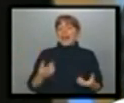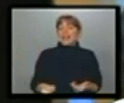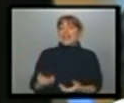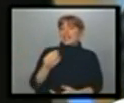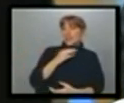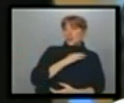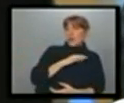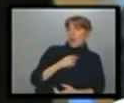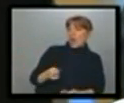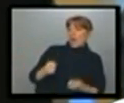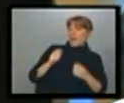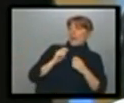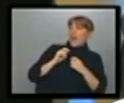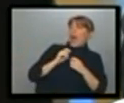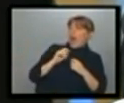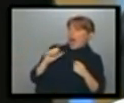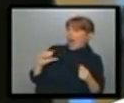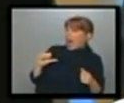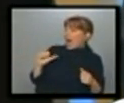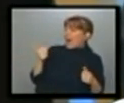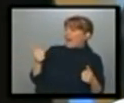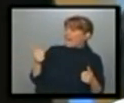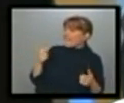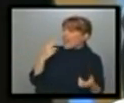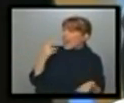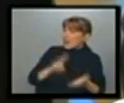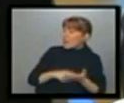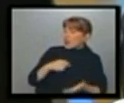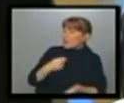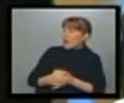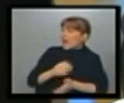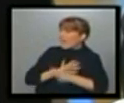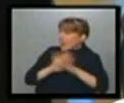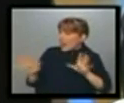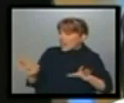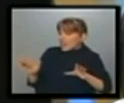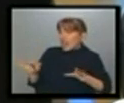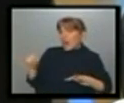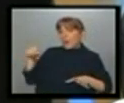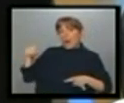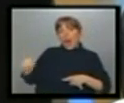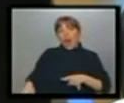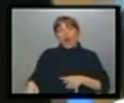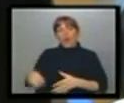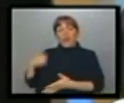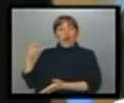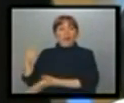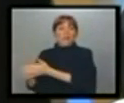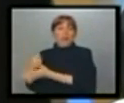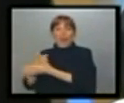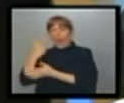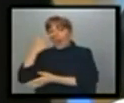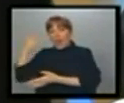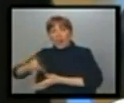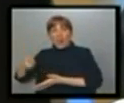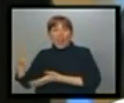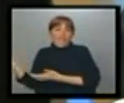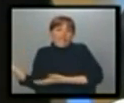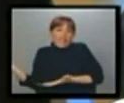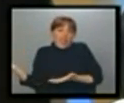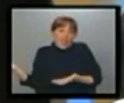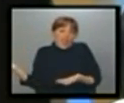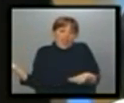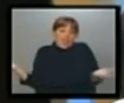supuesta ganancia iba a tener con la quita de retenciones, lo que parecía ser beneficioso para el sector, pero con el aumento ya del 30% de combustibles parece que